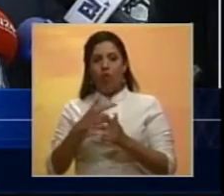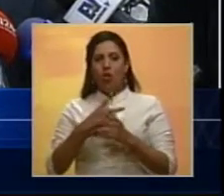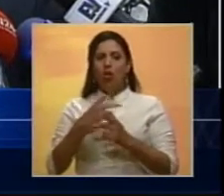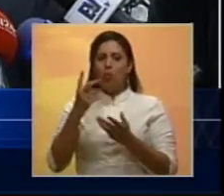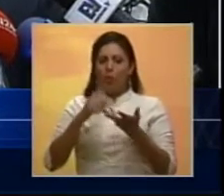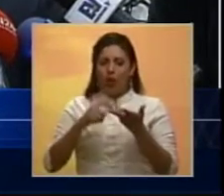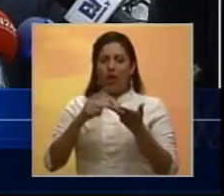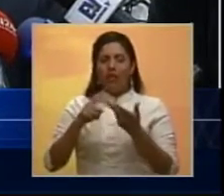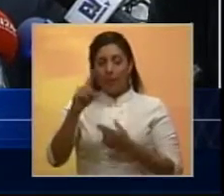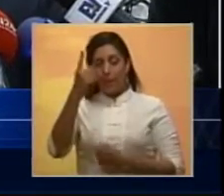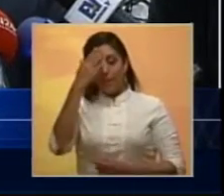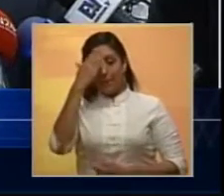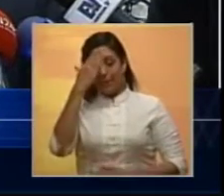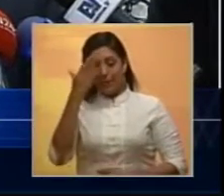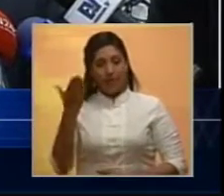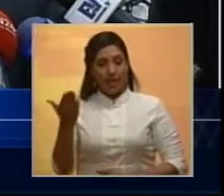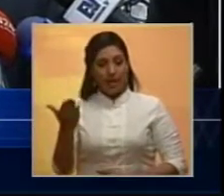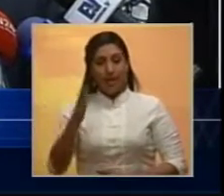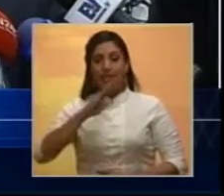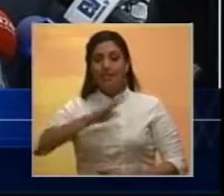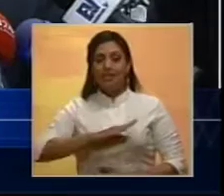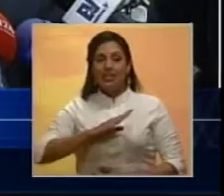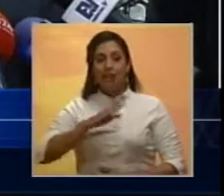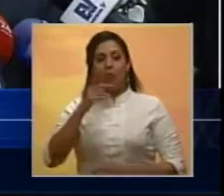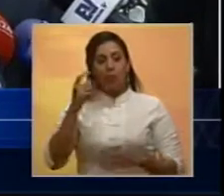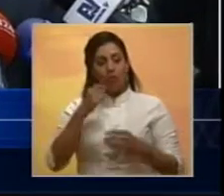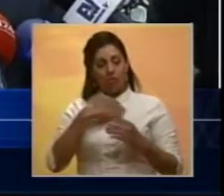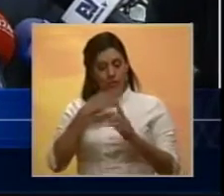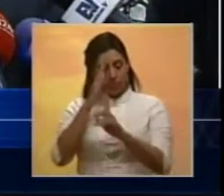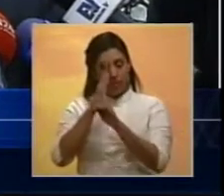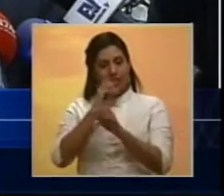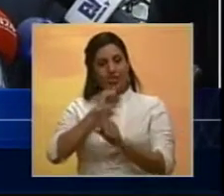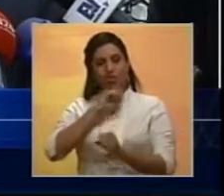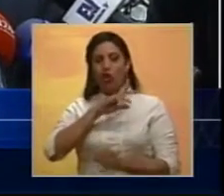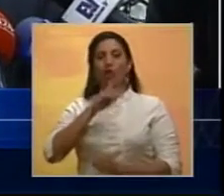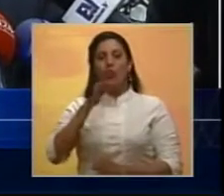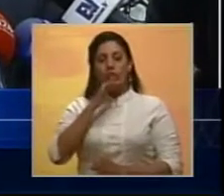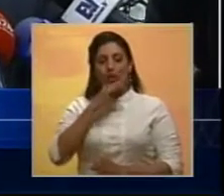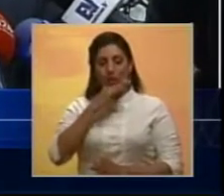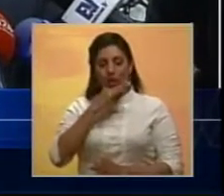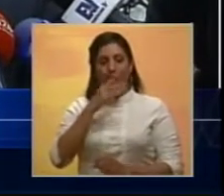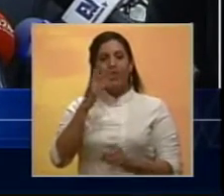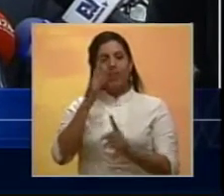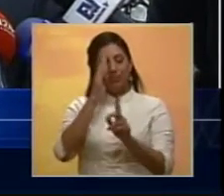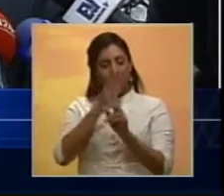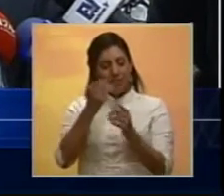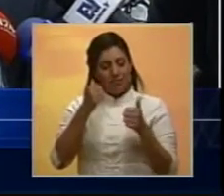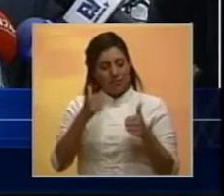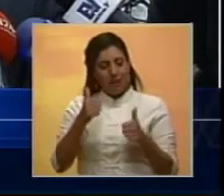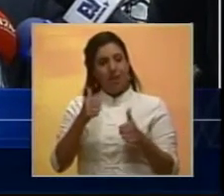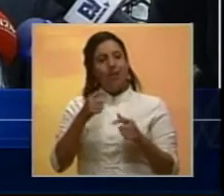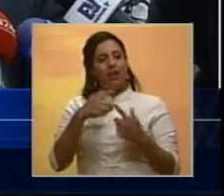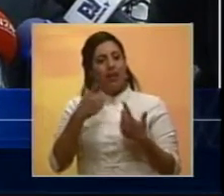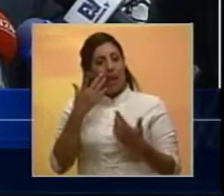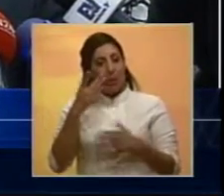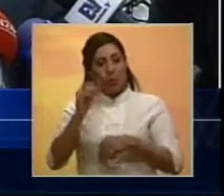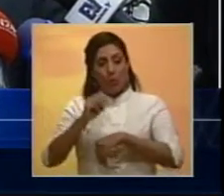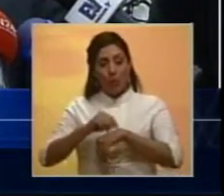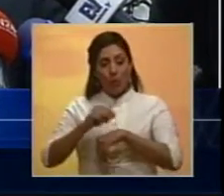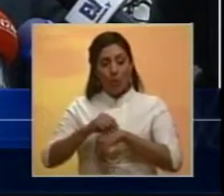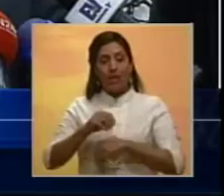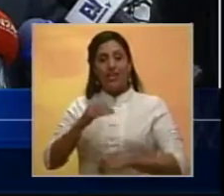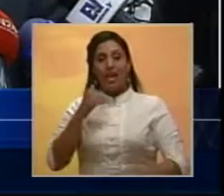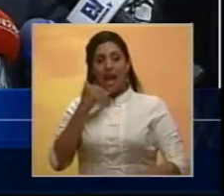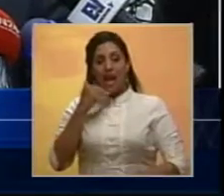varias cosas. En primer lugar, que estamos del lado correcto de la historia, que todavía queda reserva moral y que en el momento en el